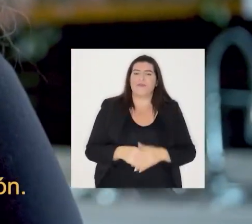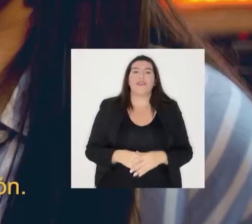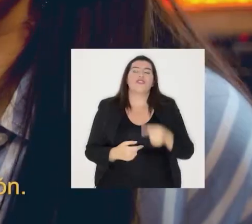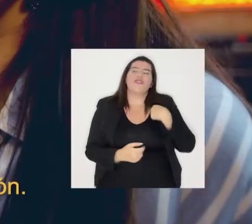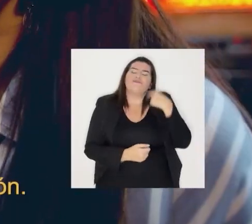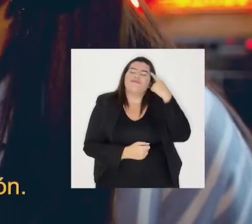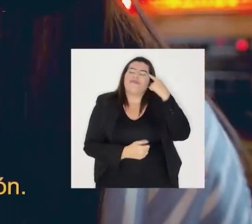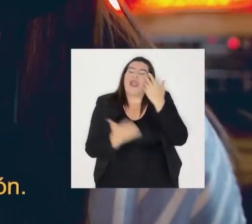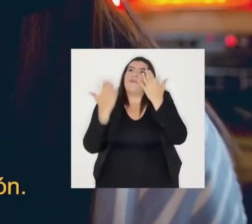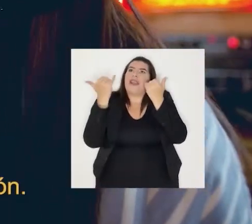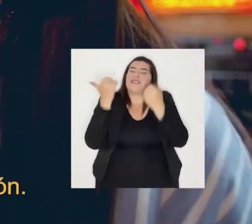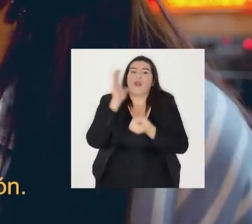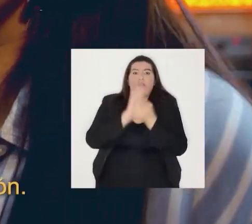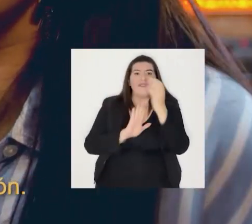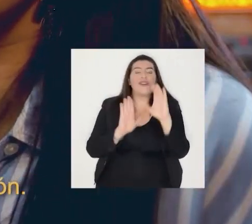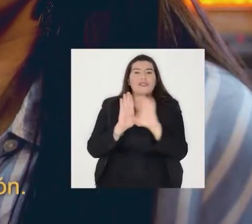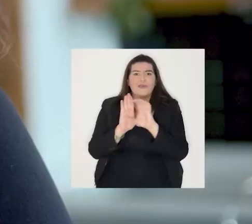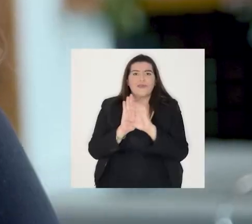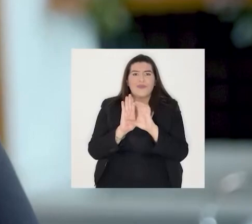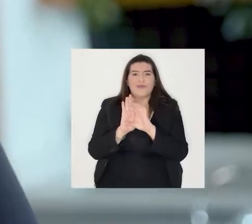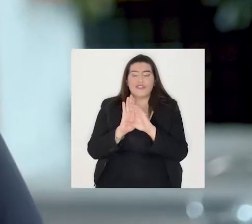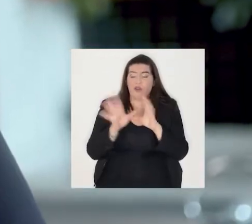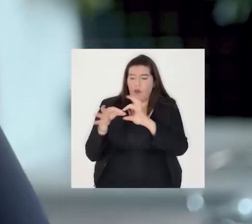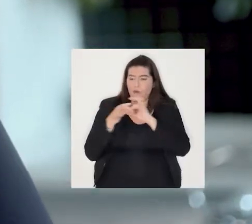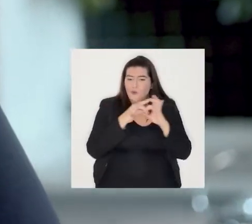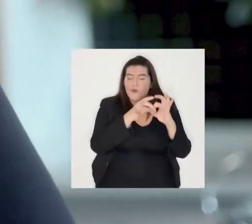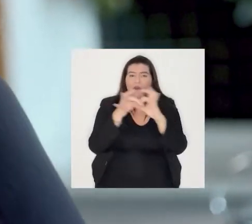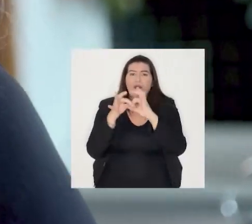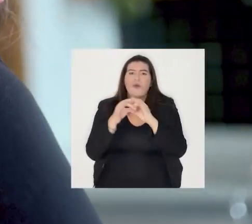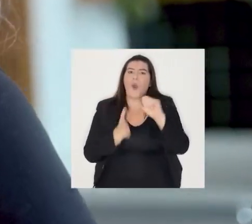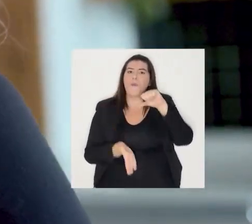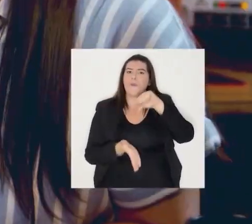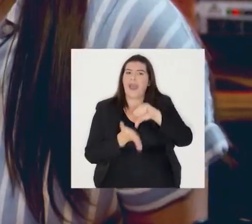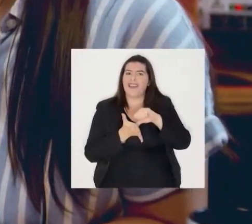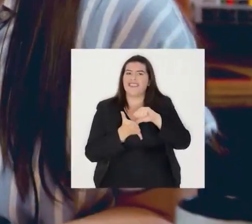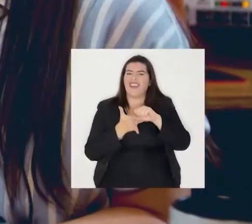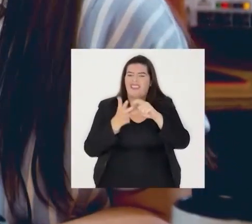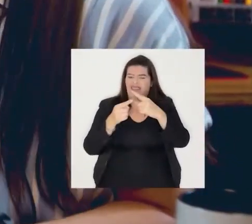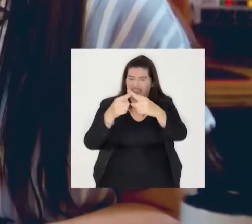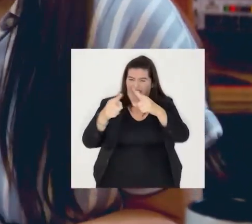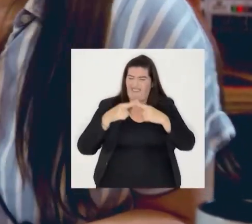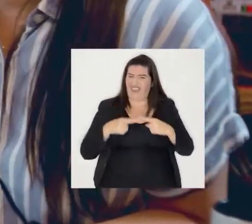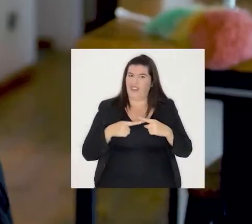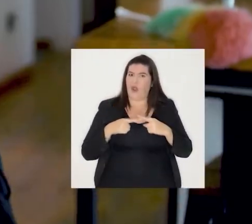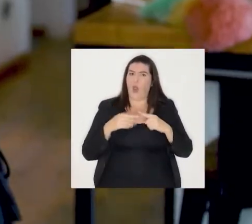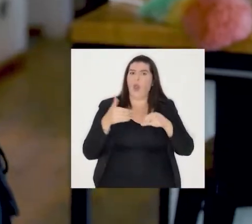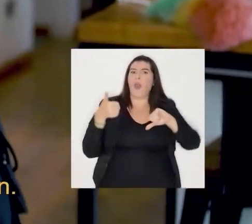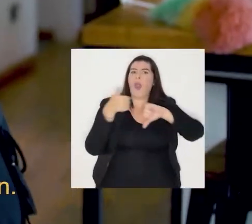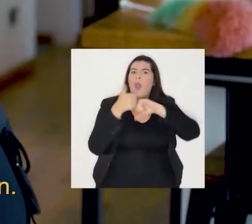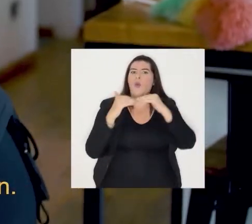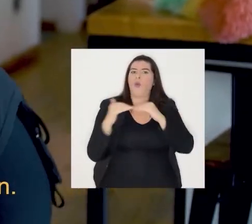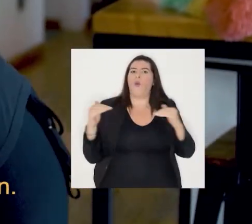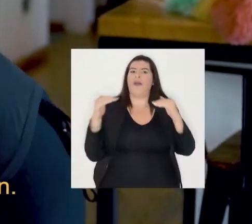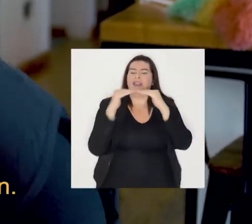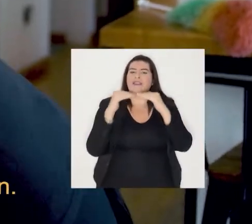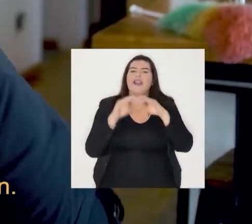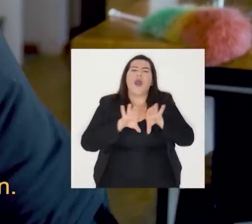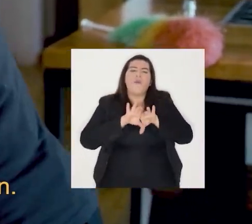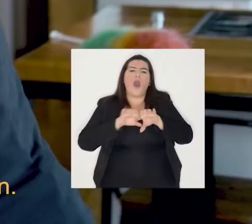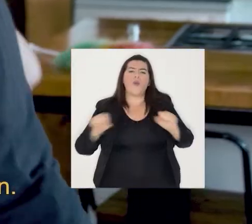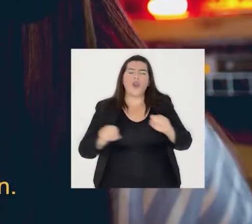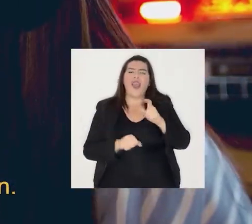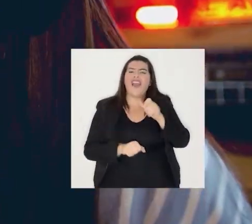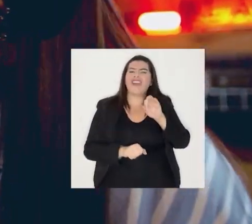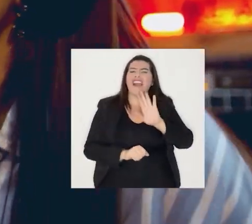Yo por eso veo con esperanza esta nueva constitución si nos unimos podemos tener un país sin distinción y con paridad de género Totalmente de acuerdo